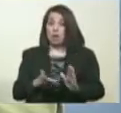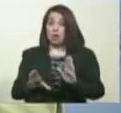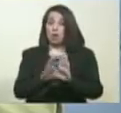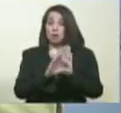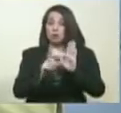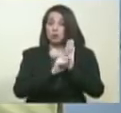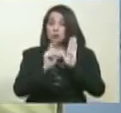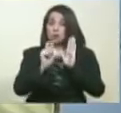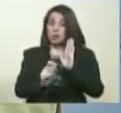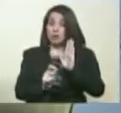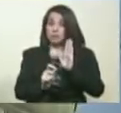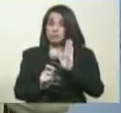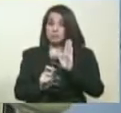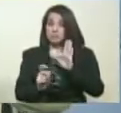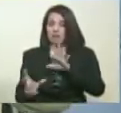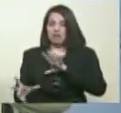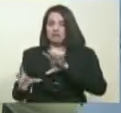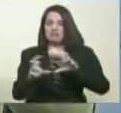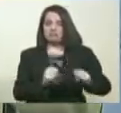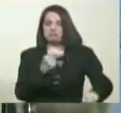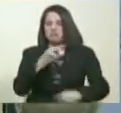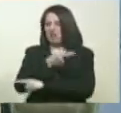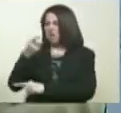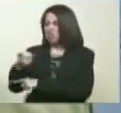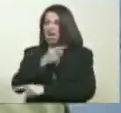e instaurar en Venezuela